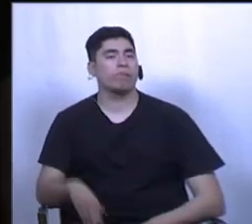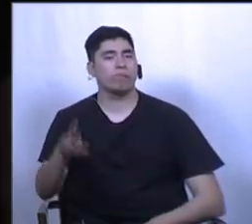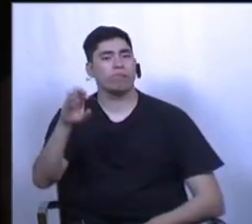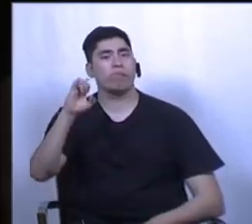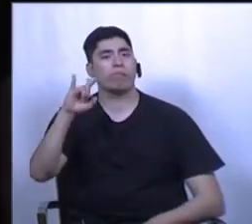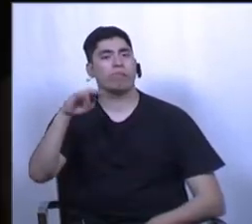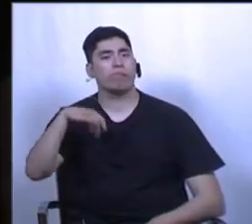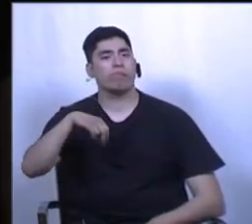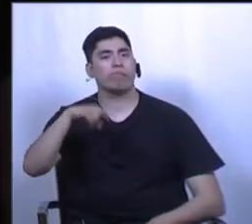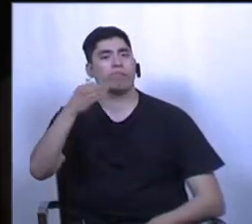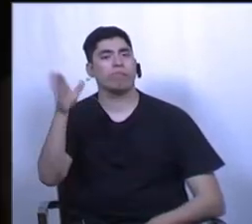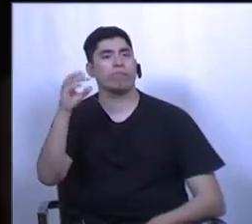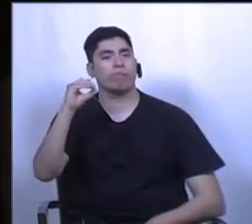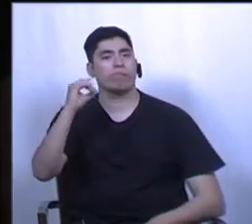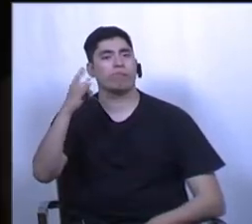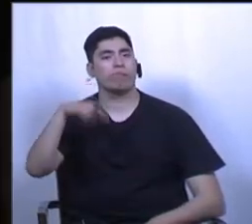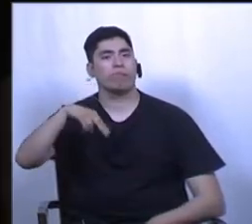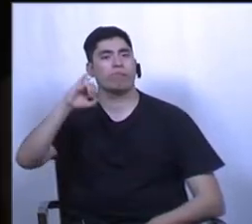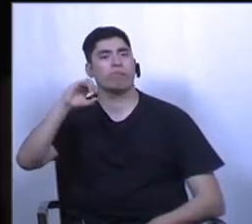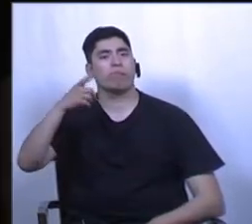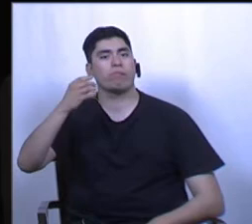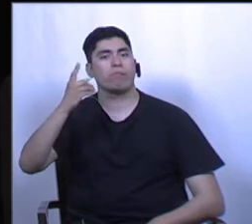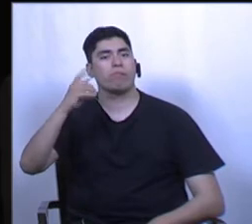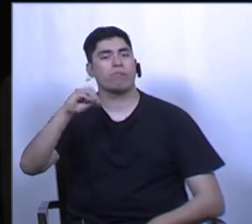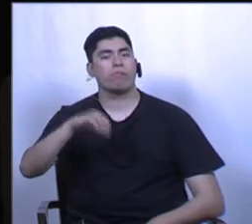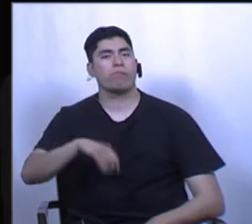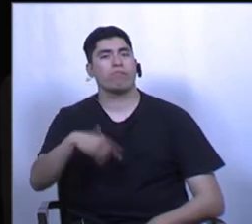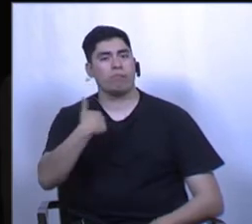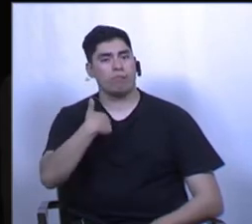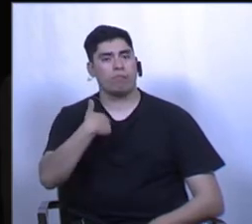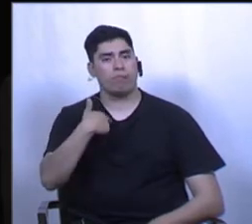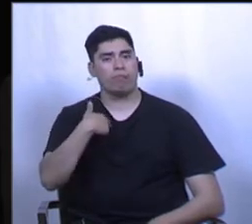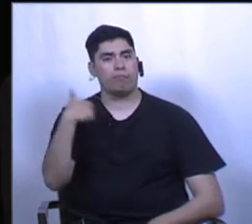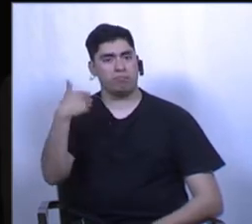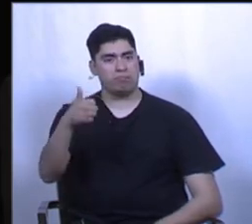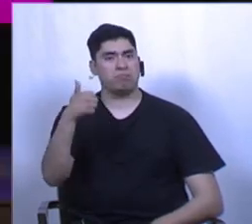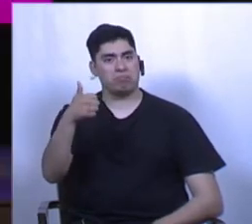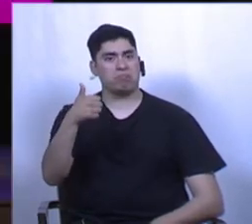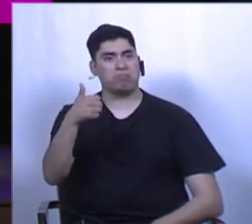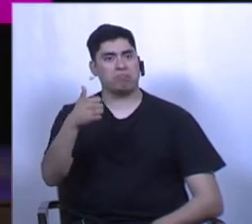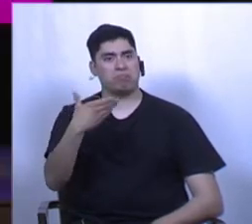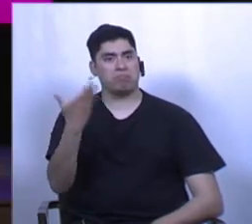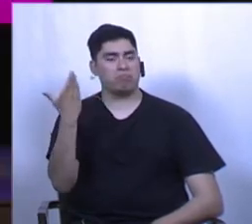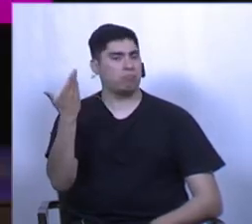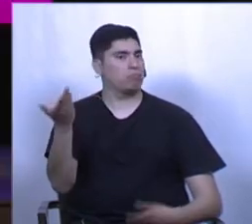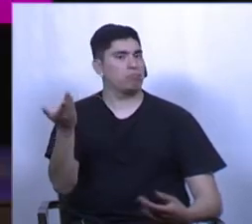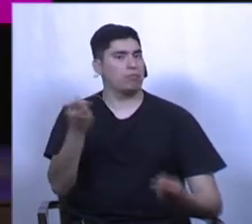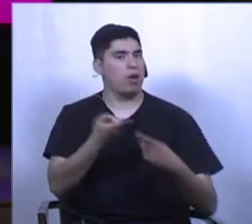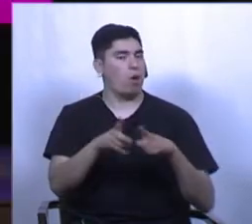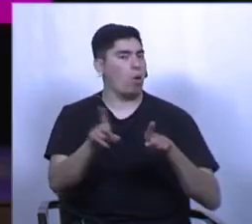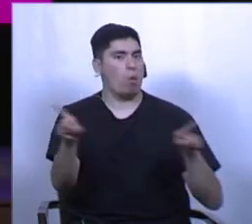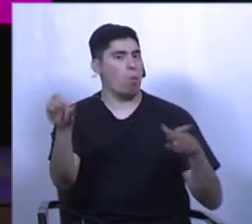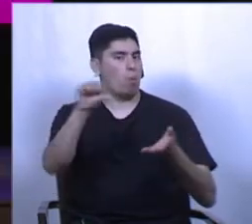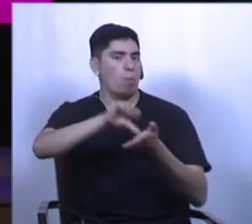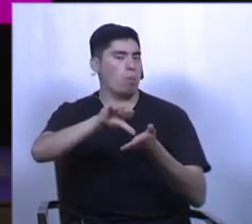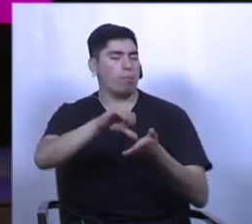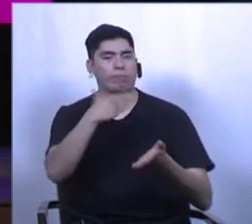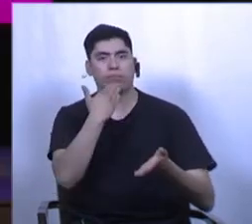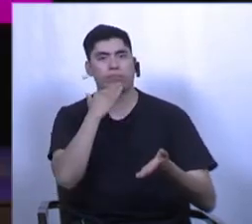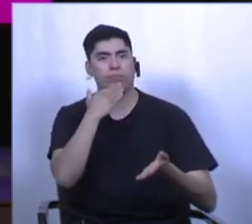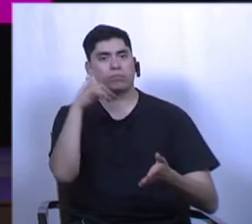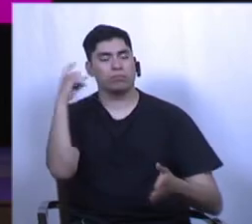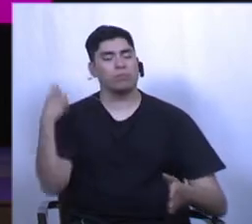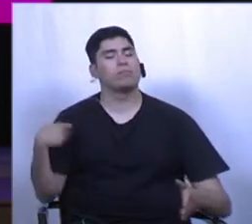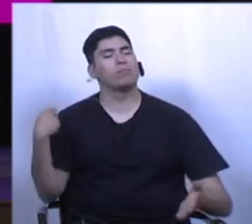año pasado, yo soy la directora del Instituto de Cambridge, pero hay otros centros también que